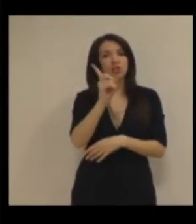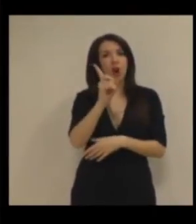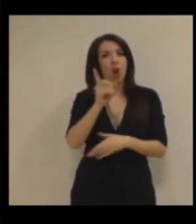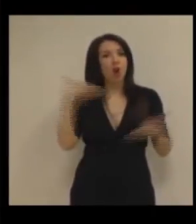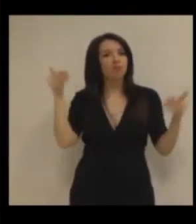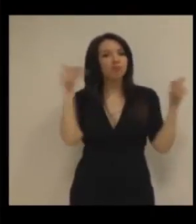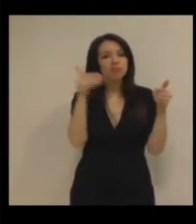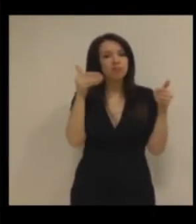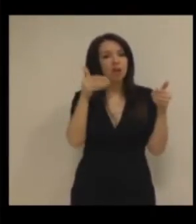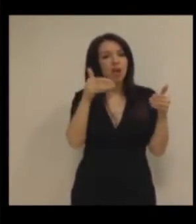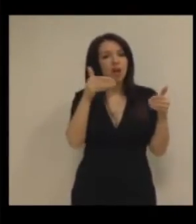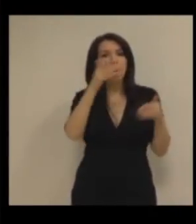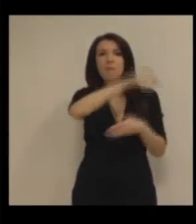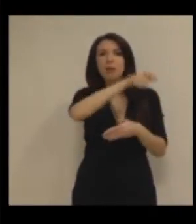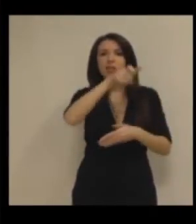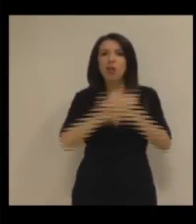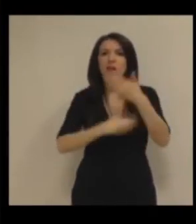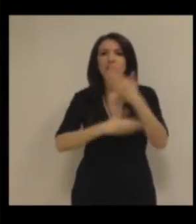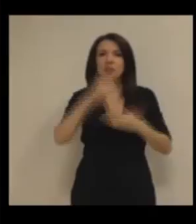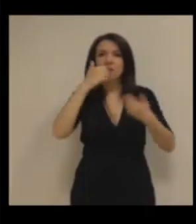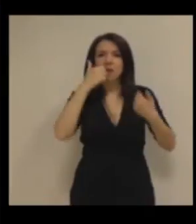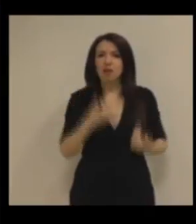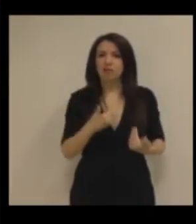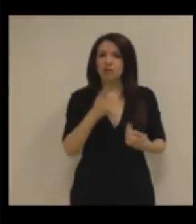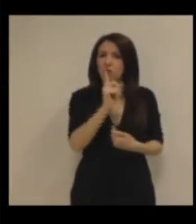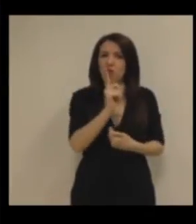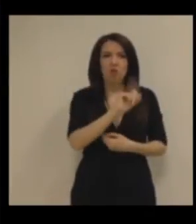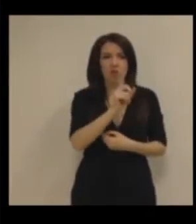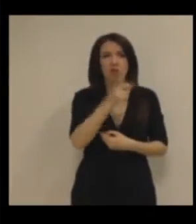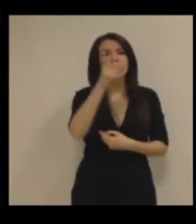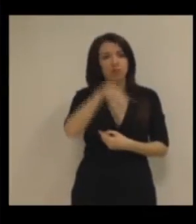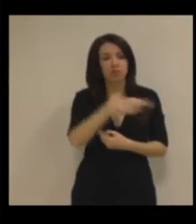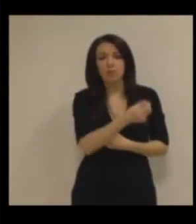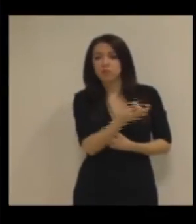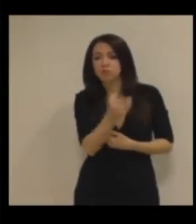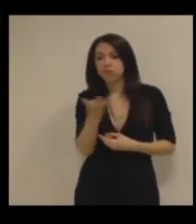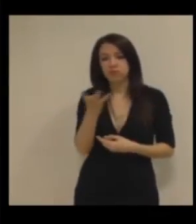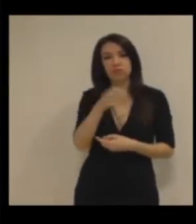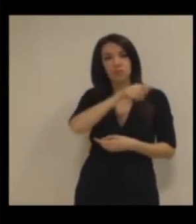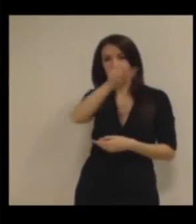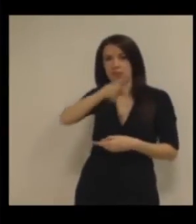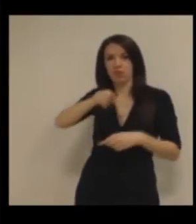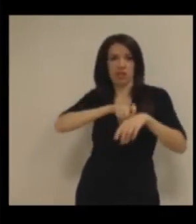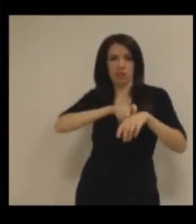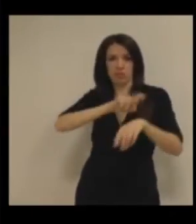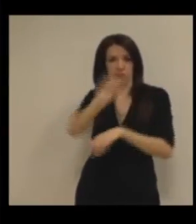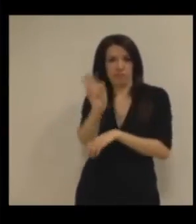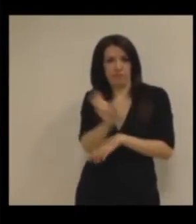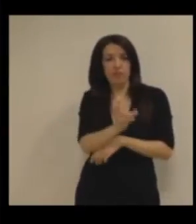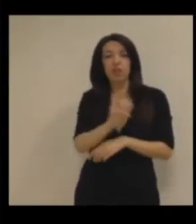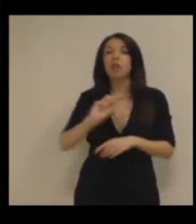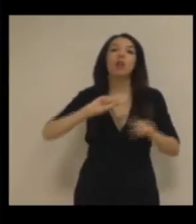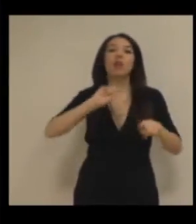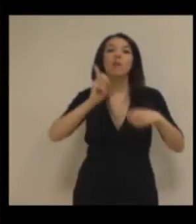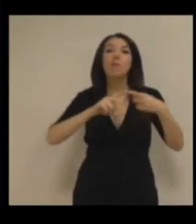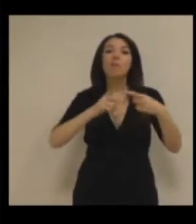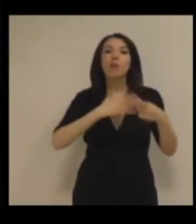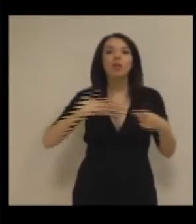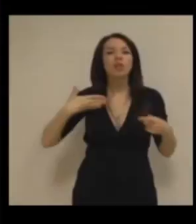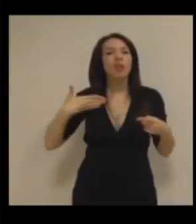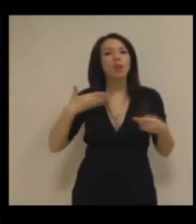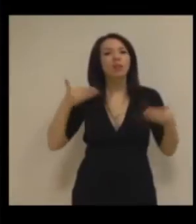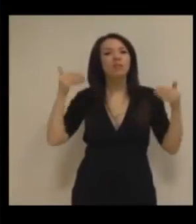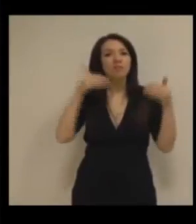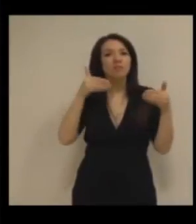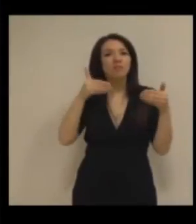personas con discapacidad física, sino, como ya veremos, para otro tipo de personas. Yo lo primero que quiero es